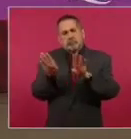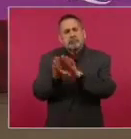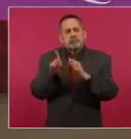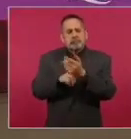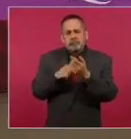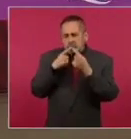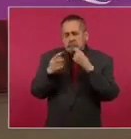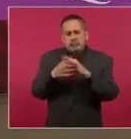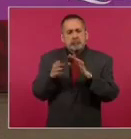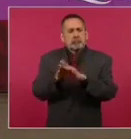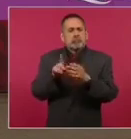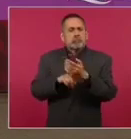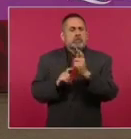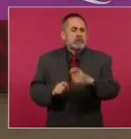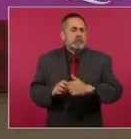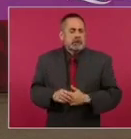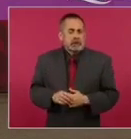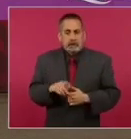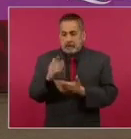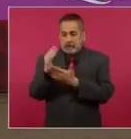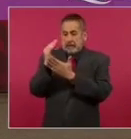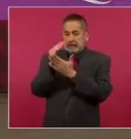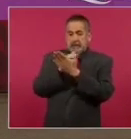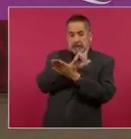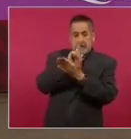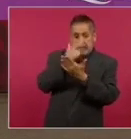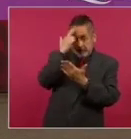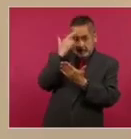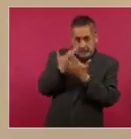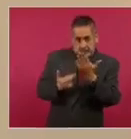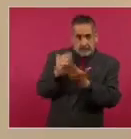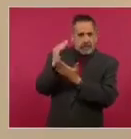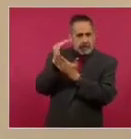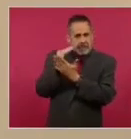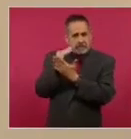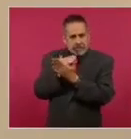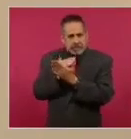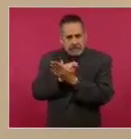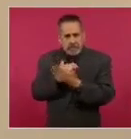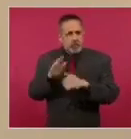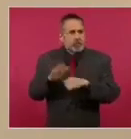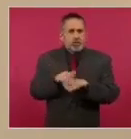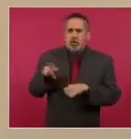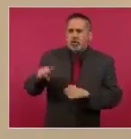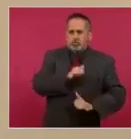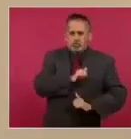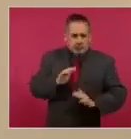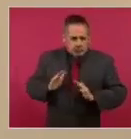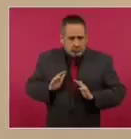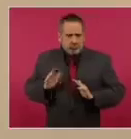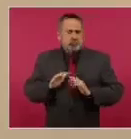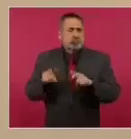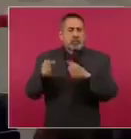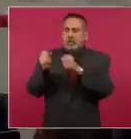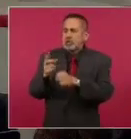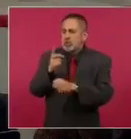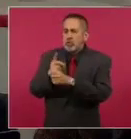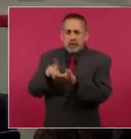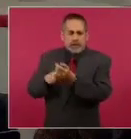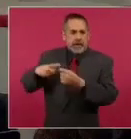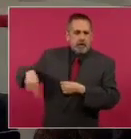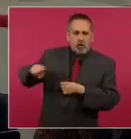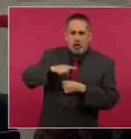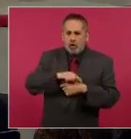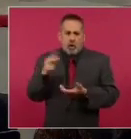delictiva, producto precisamente del trabajo que hacen las Fuerzas Armadas y las Fuerzas de Seguridad,